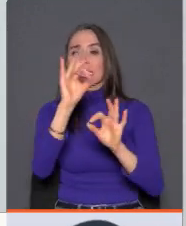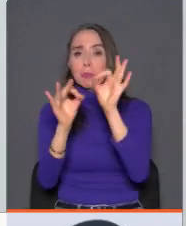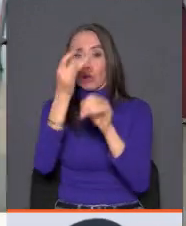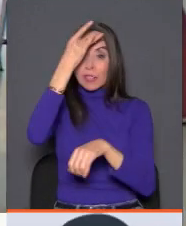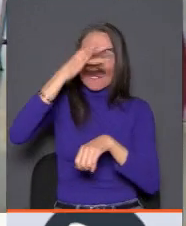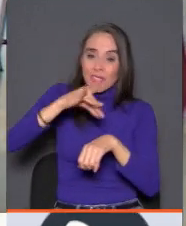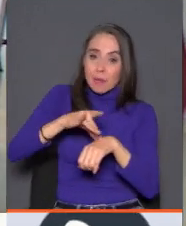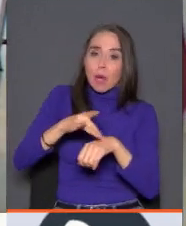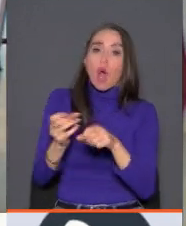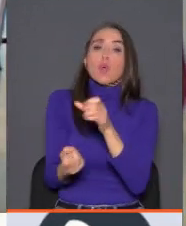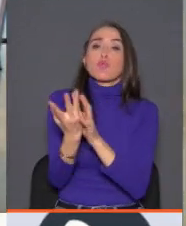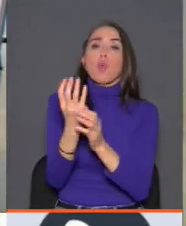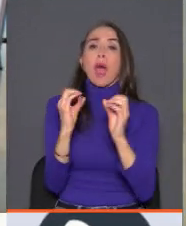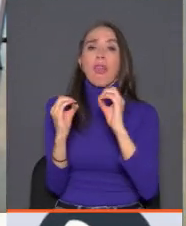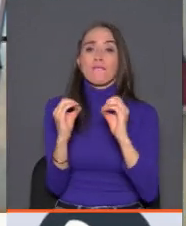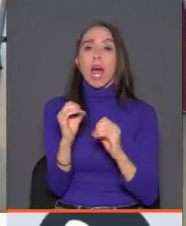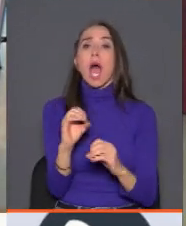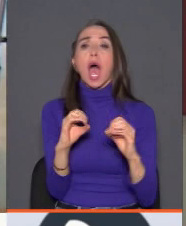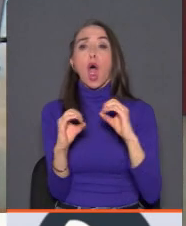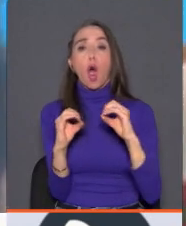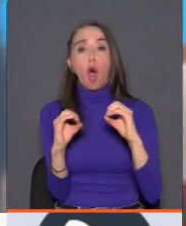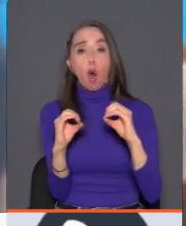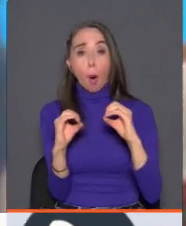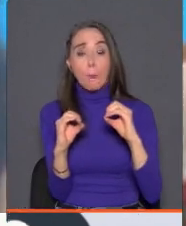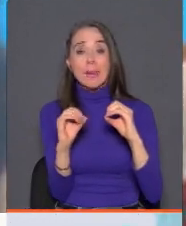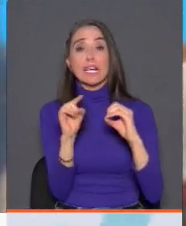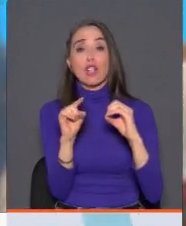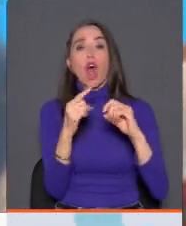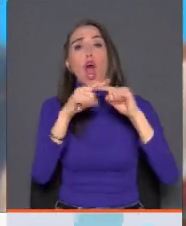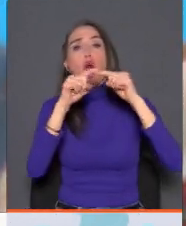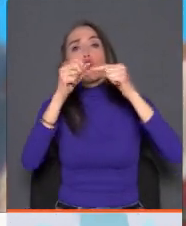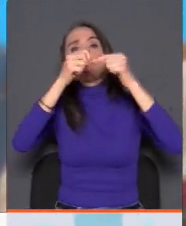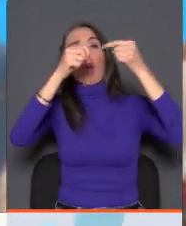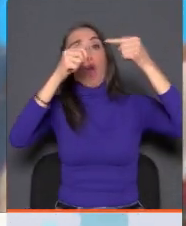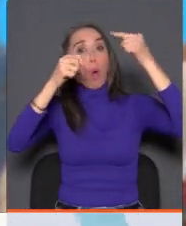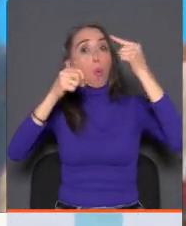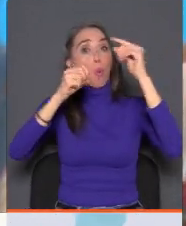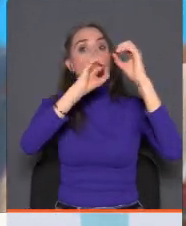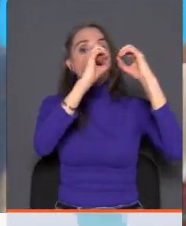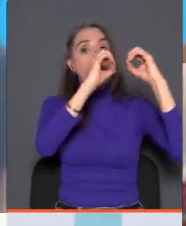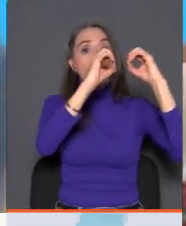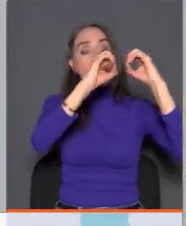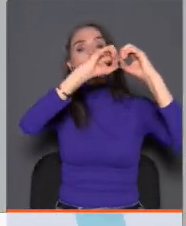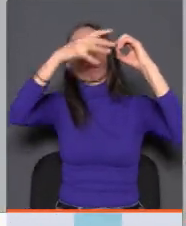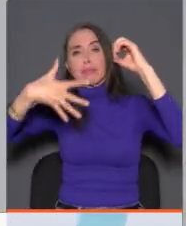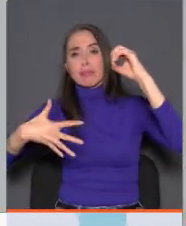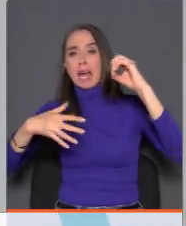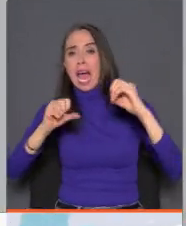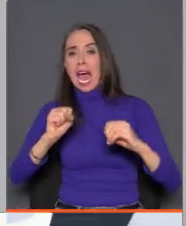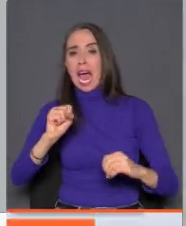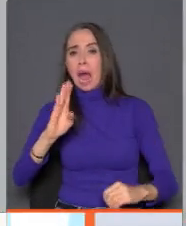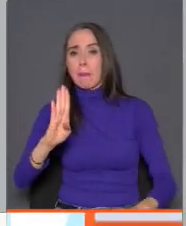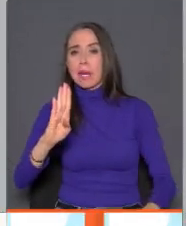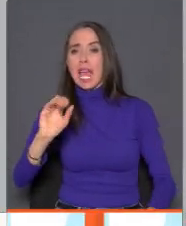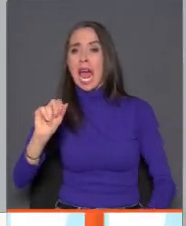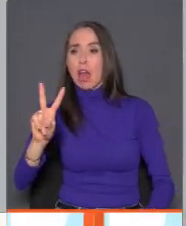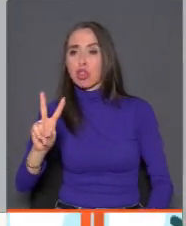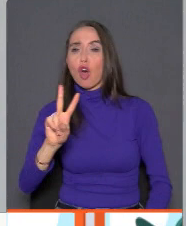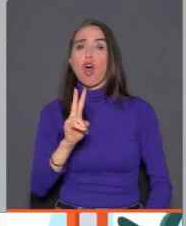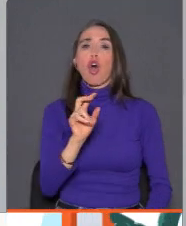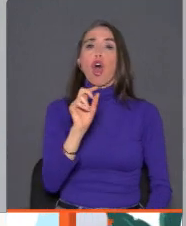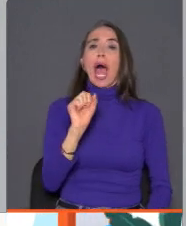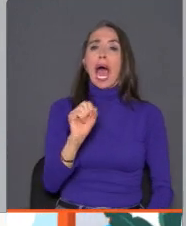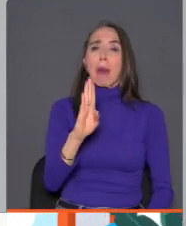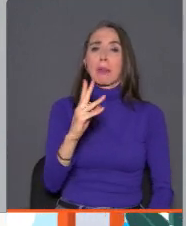variantes nuevas. Dentro de la variante Omicron hay distintos sublinajes. Dentro de ellos está la BA2, la